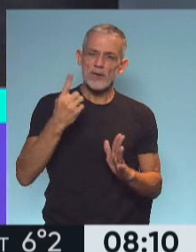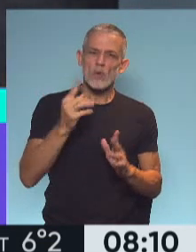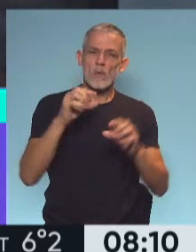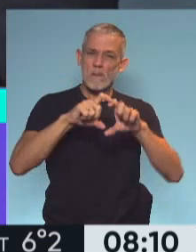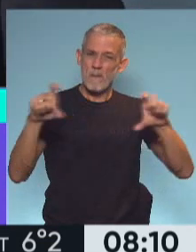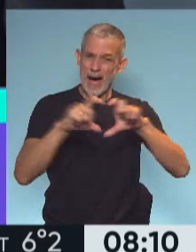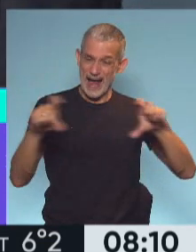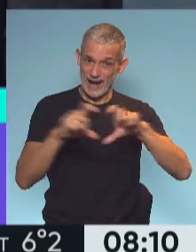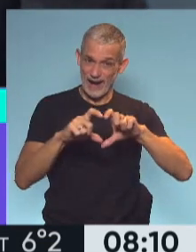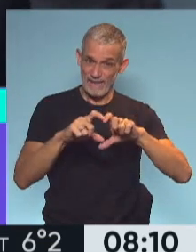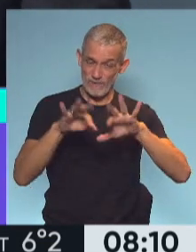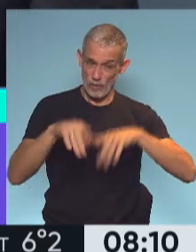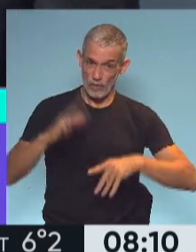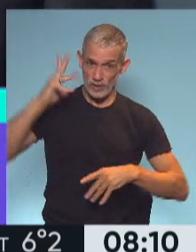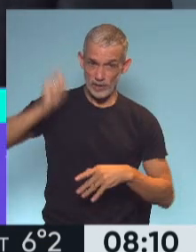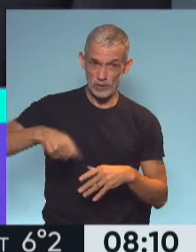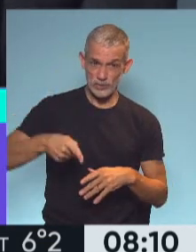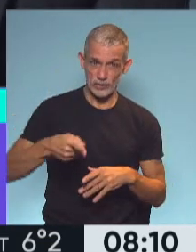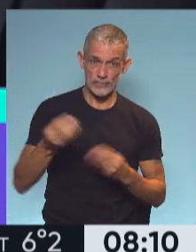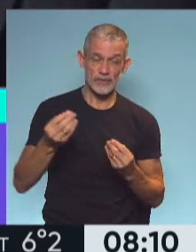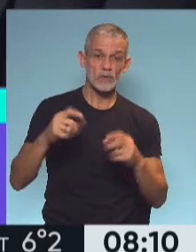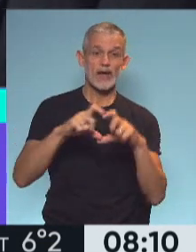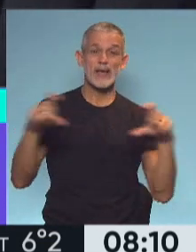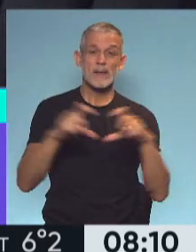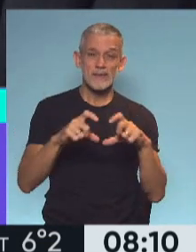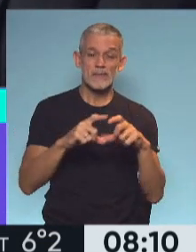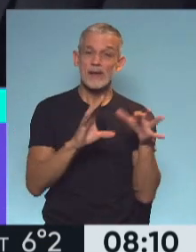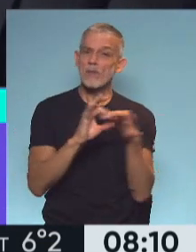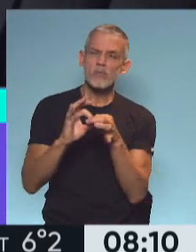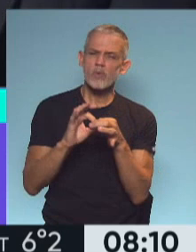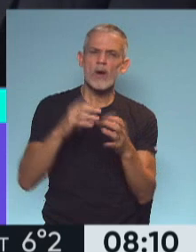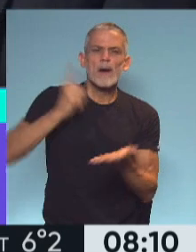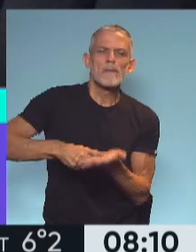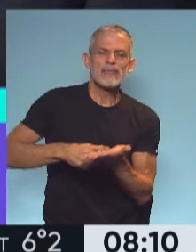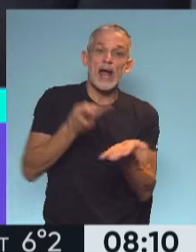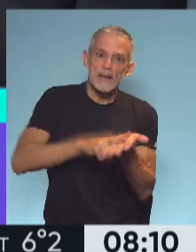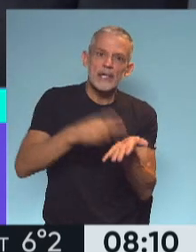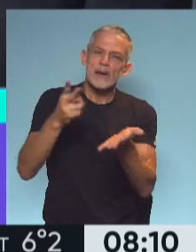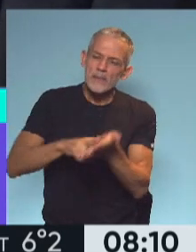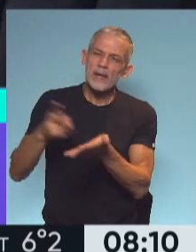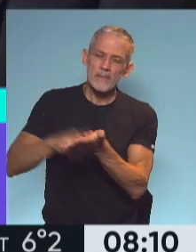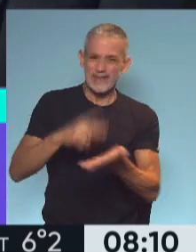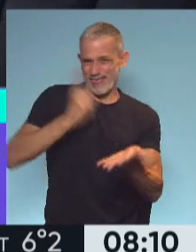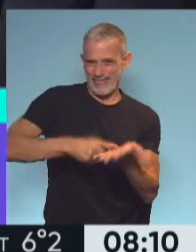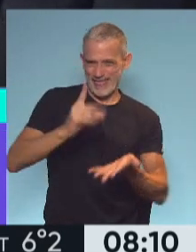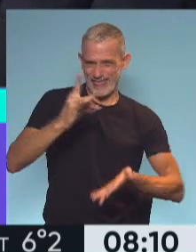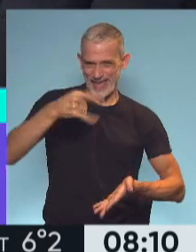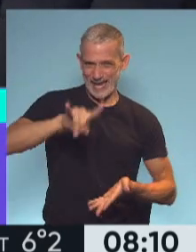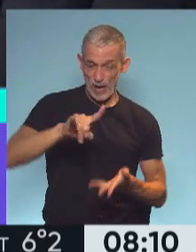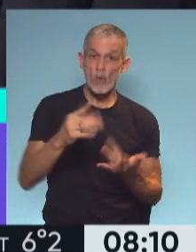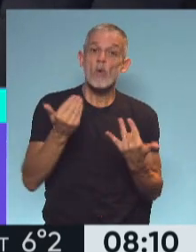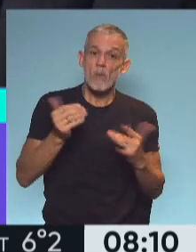párrafo del fallo en el que advierte que como son medidas tomadas de manera repetida o reiterada, que